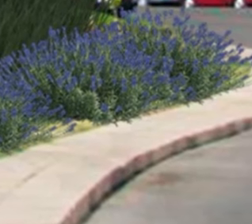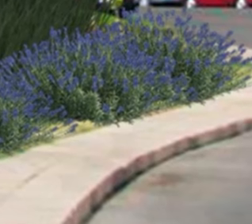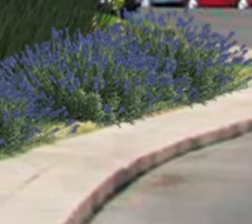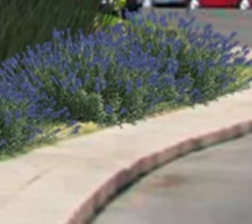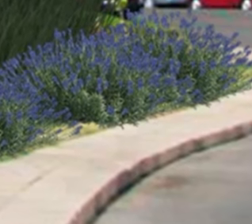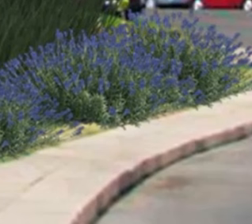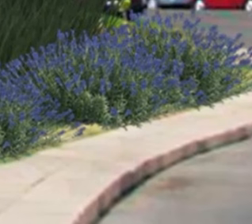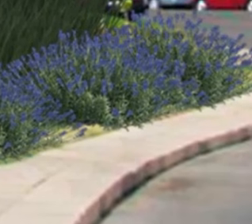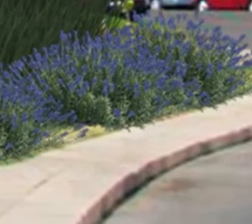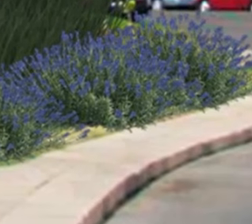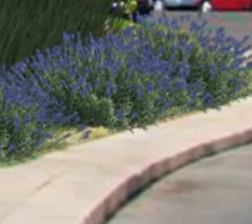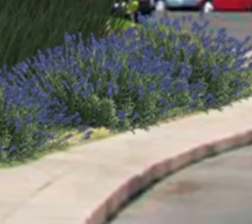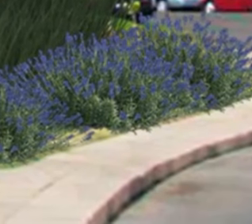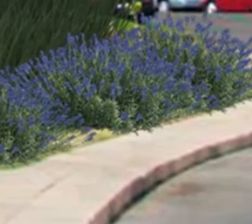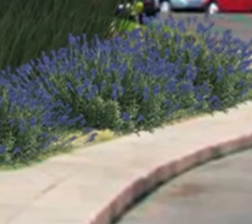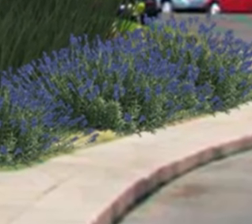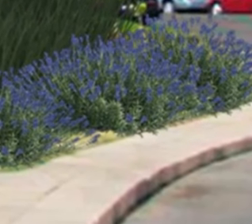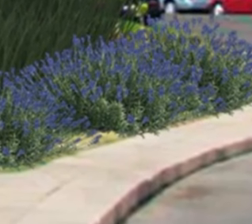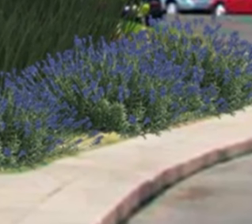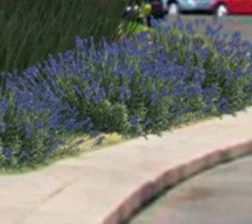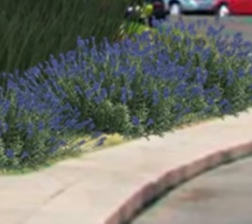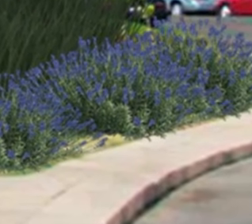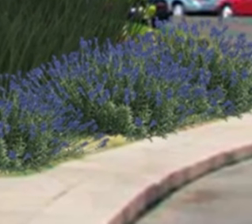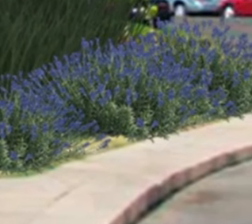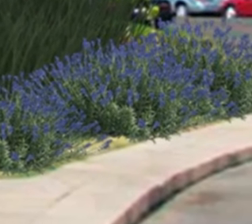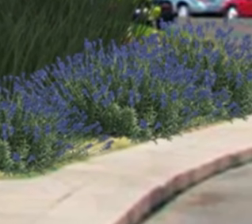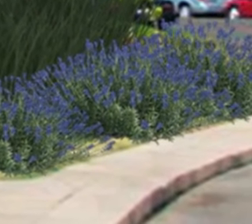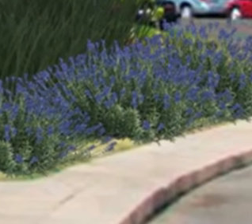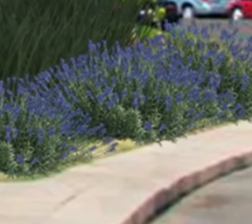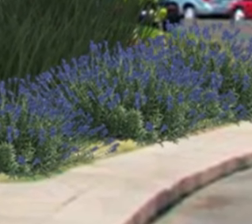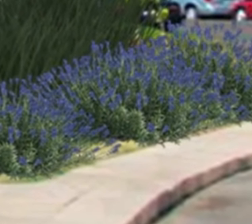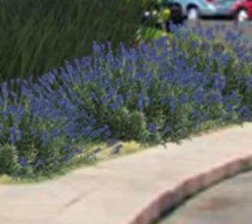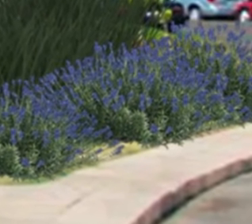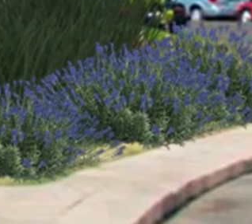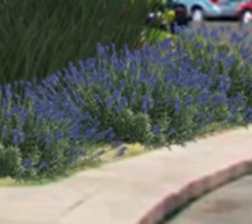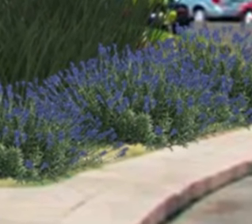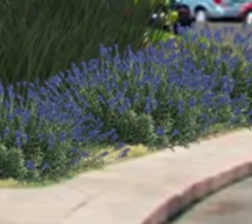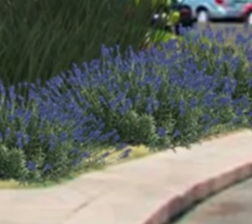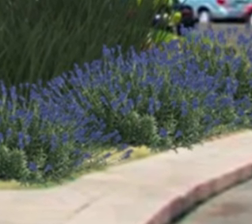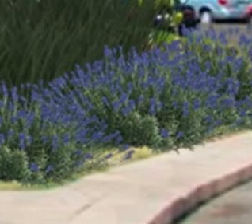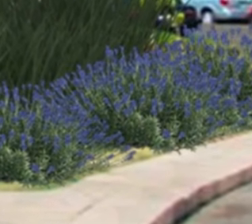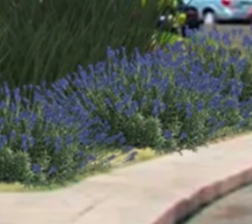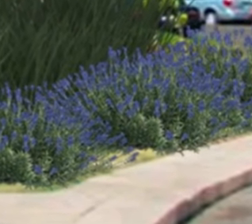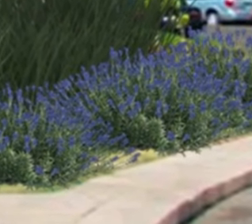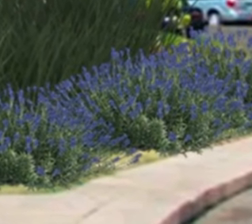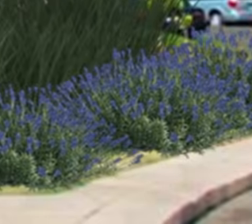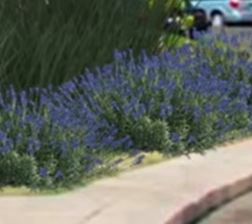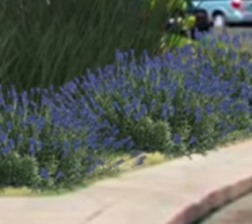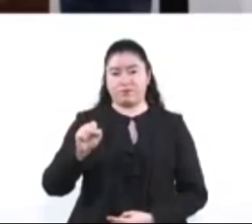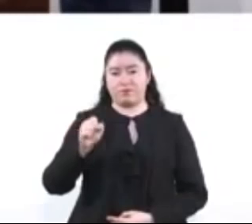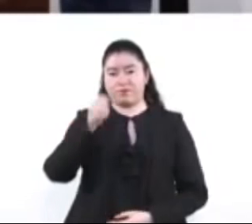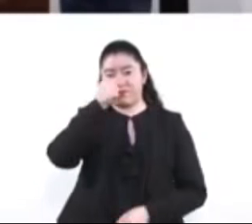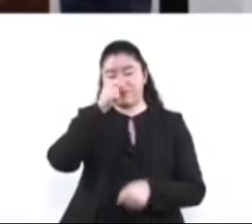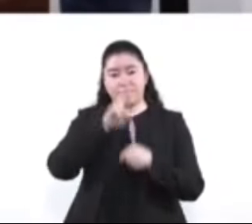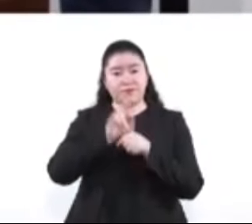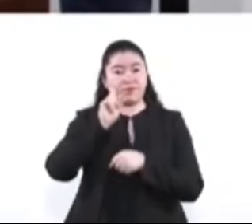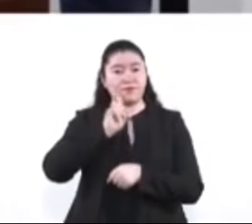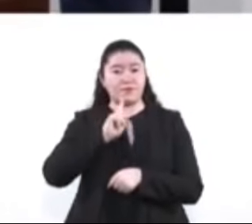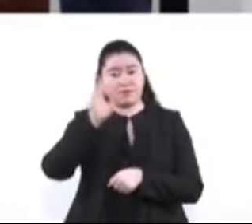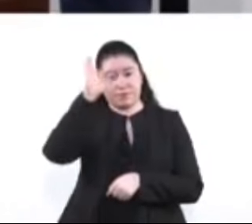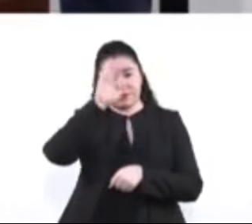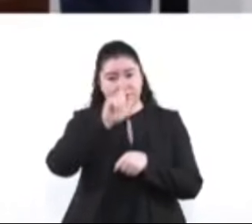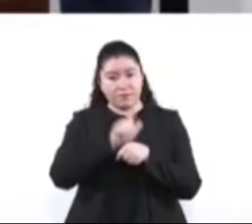sustituya a Cristóbal Colón sobre Paseo de la Reforma. Dicha obra representará a la mujer indígena en México. En compañía de integrantes del Comité de Monumentos y